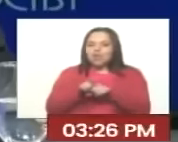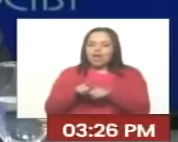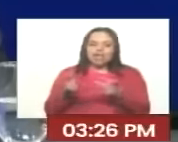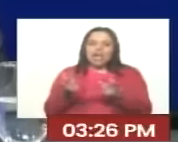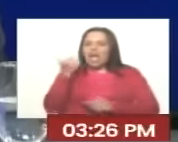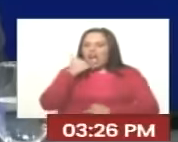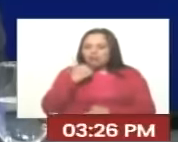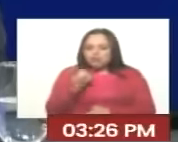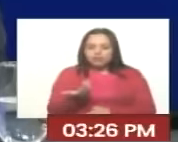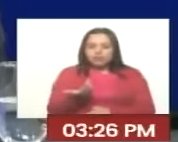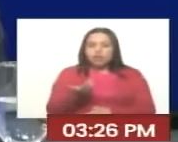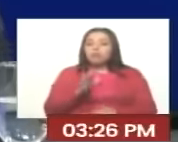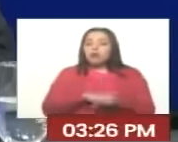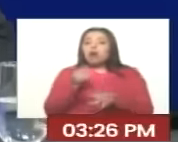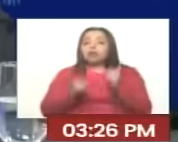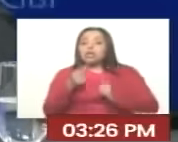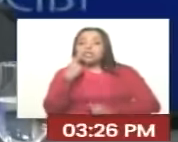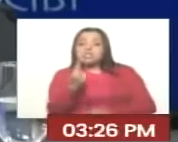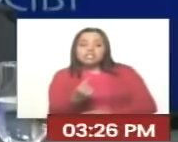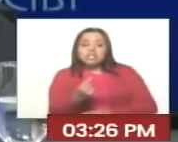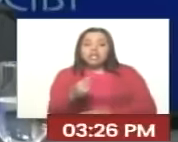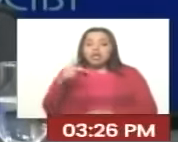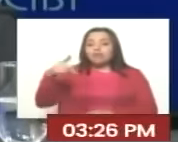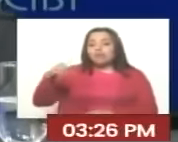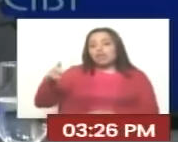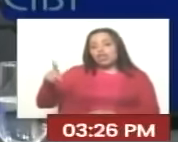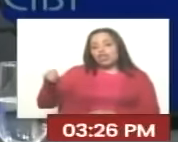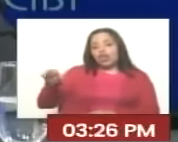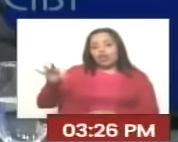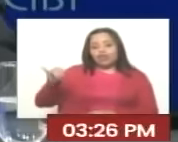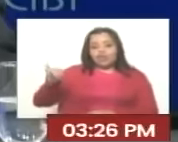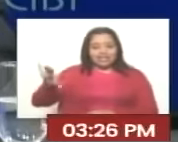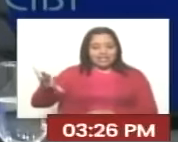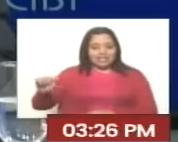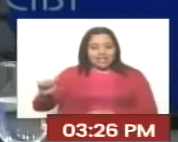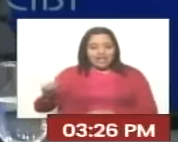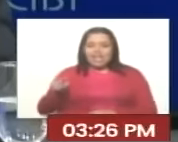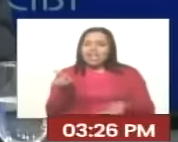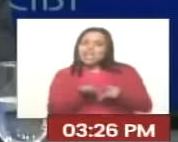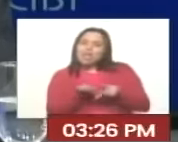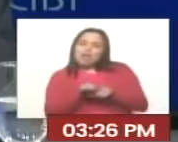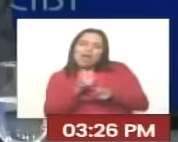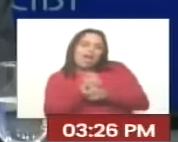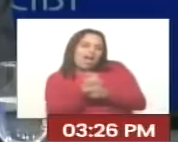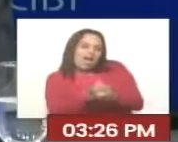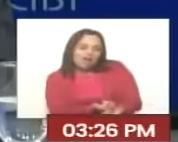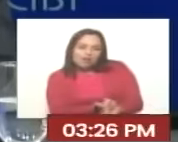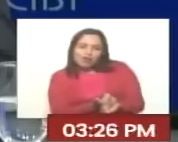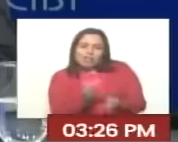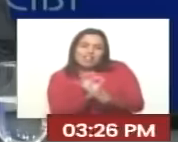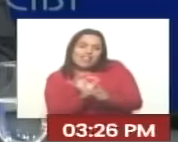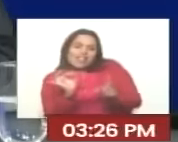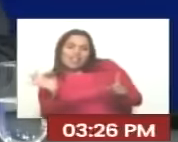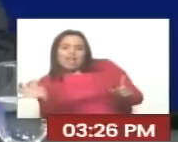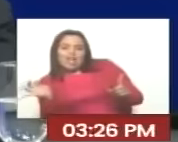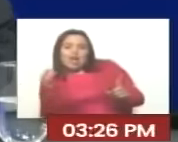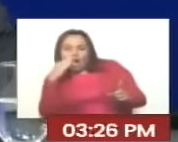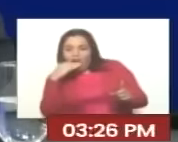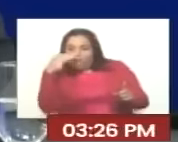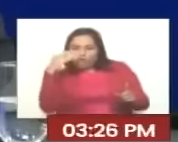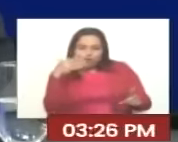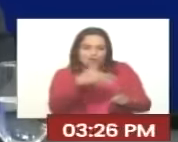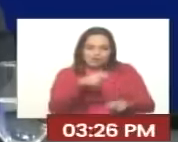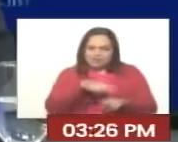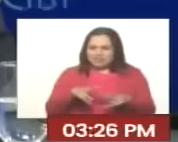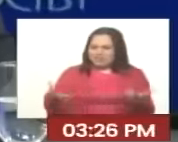que la pedofilia es una ensoñación, algo así como una atracción sexual terrible, solamente sí. De lejos de un adulto contra un niño.